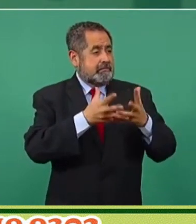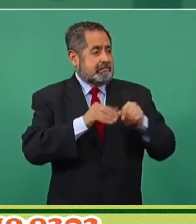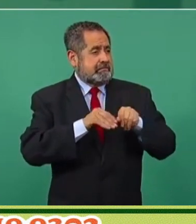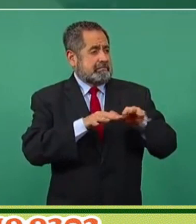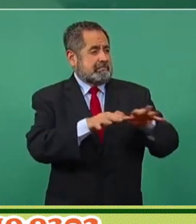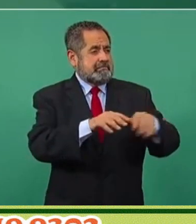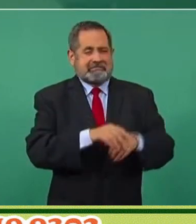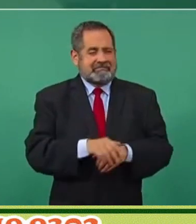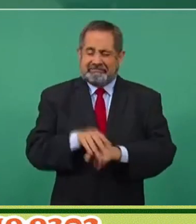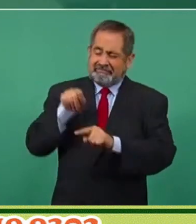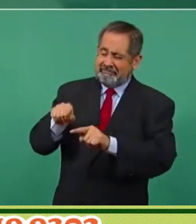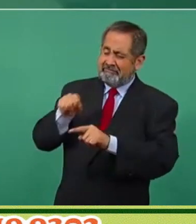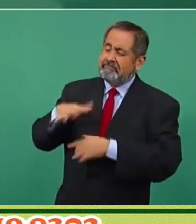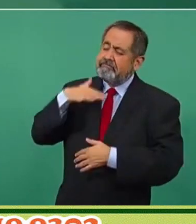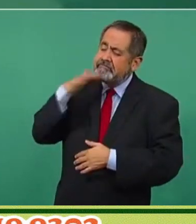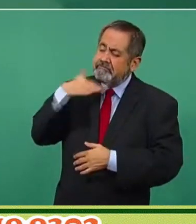que cualquier calamidad,